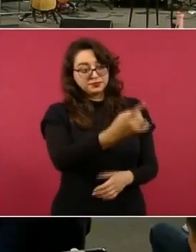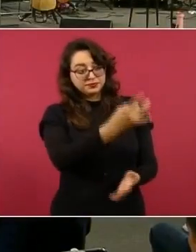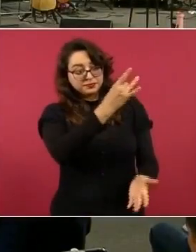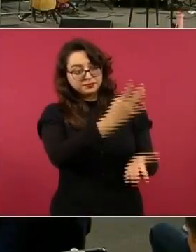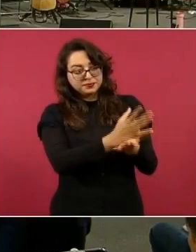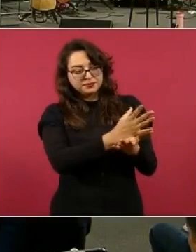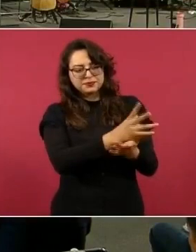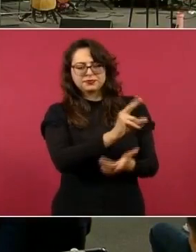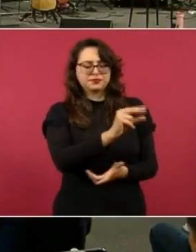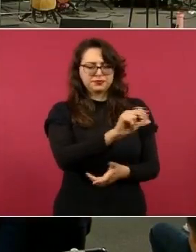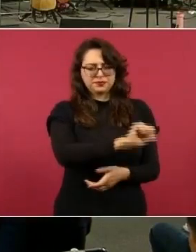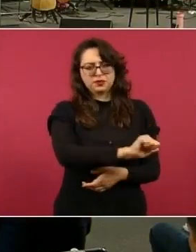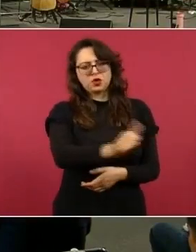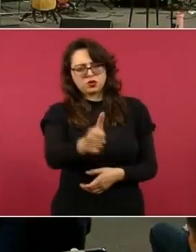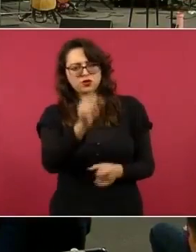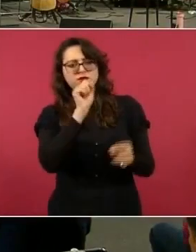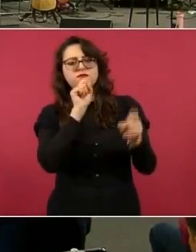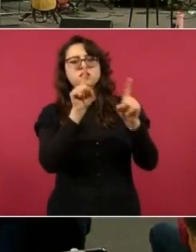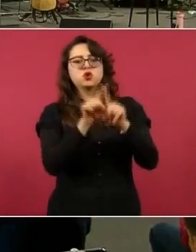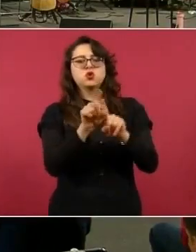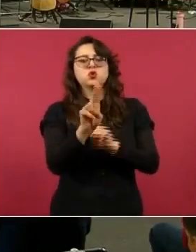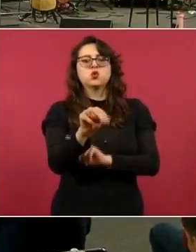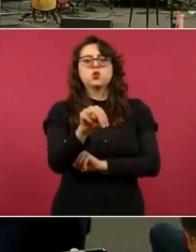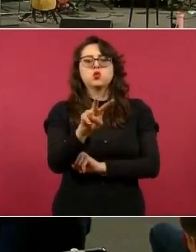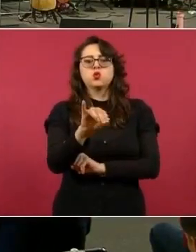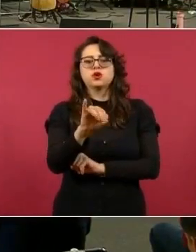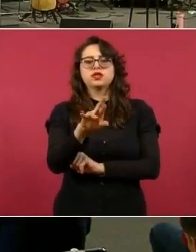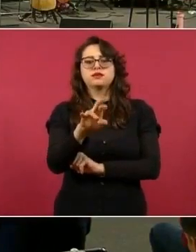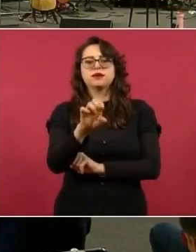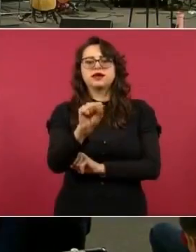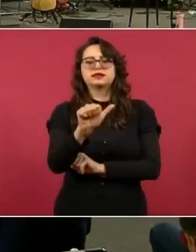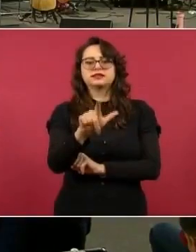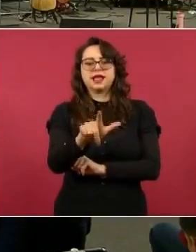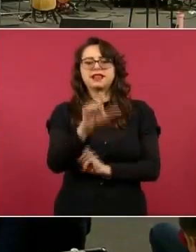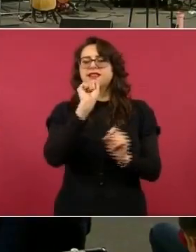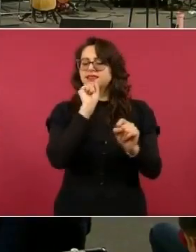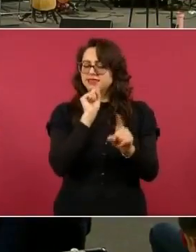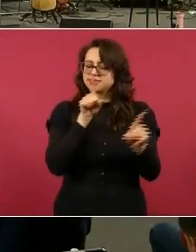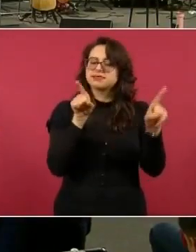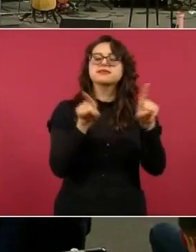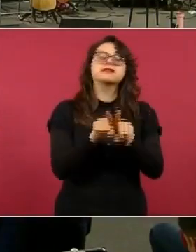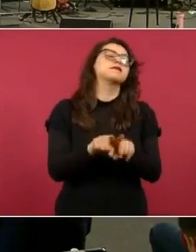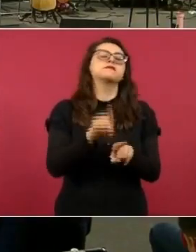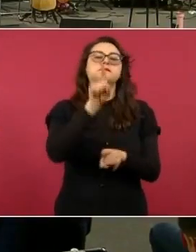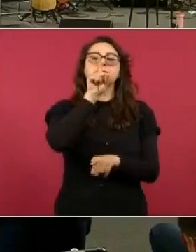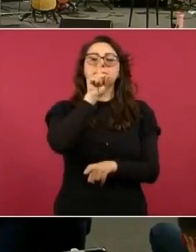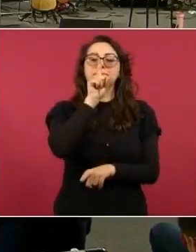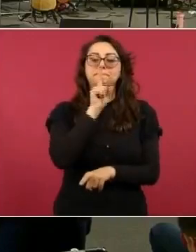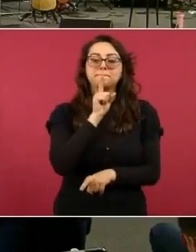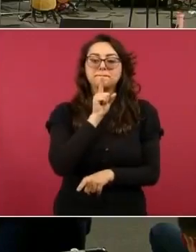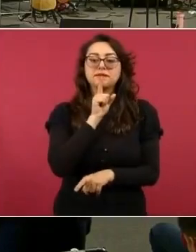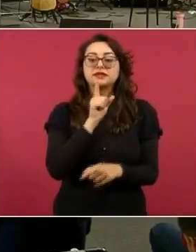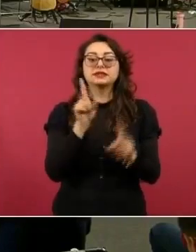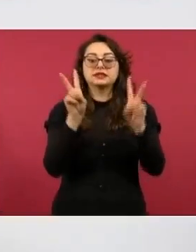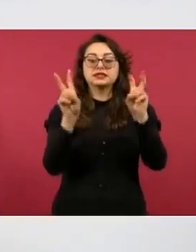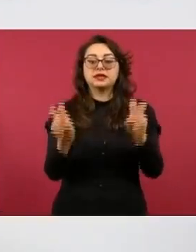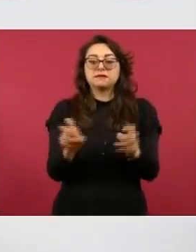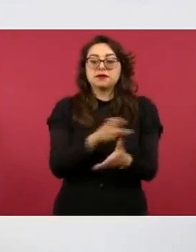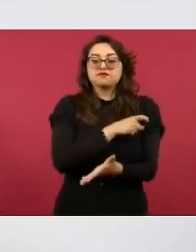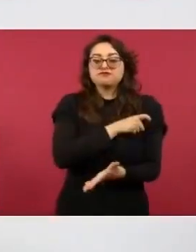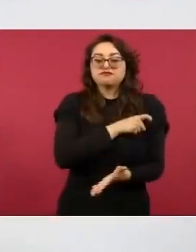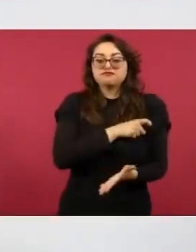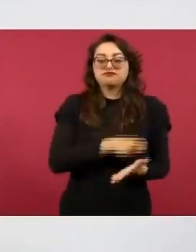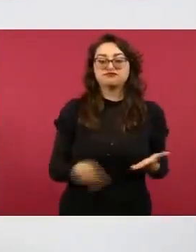que se presentan cada mañana. Entonces, lo fácil es atacar a quien emite el discurso, a quien critica, y no hacerse cargo